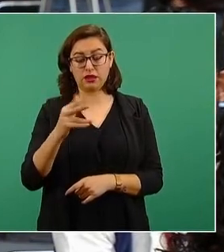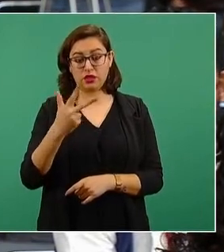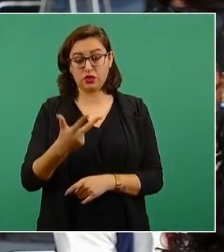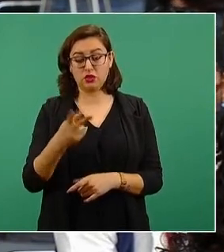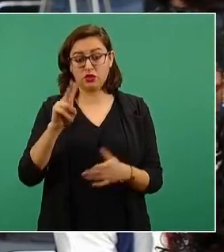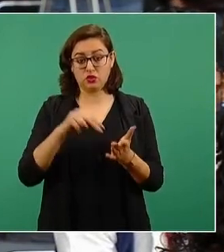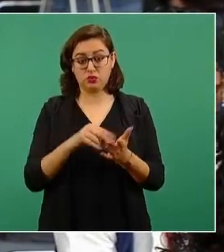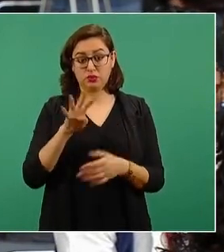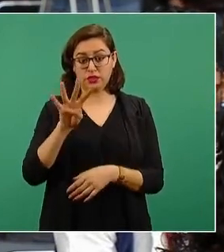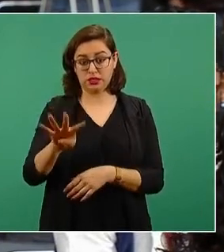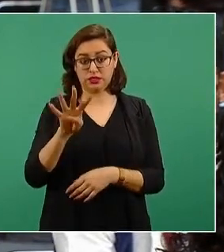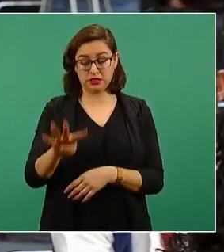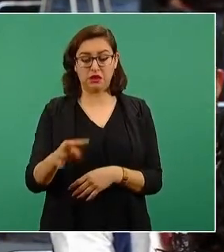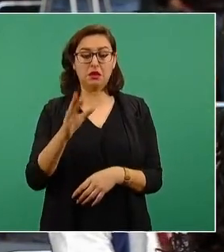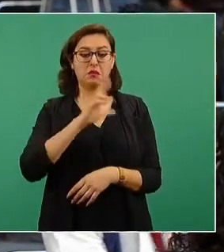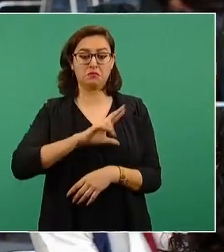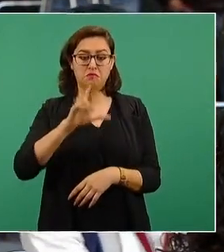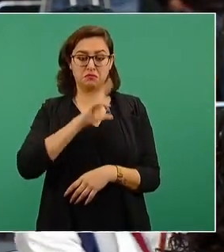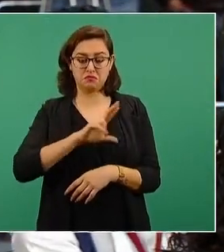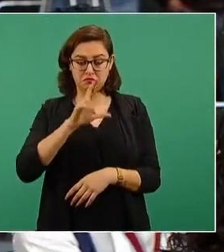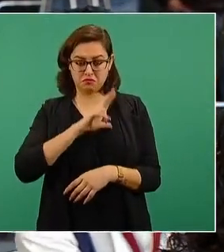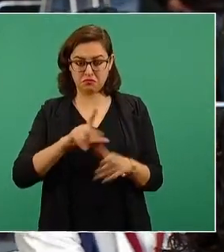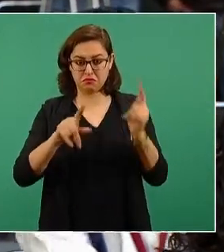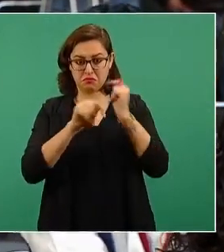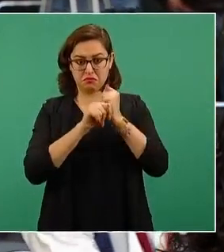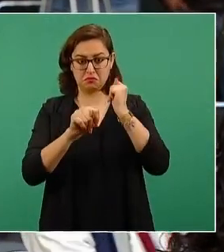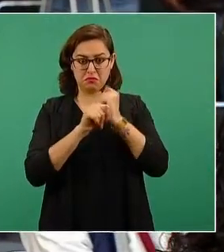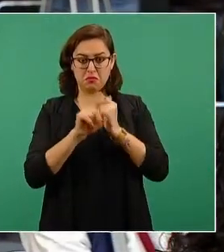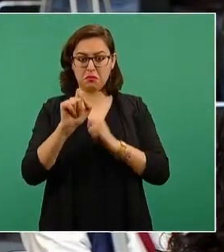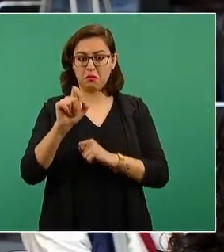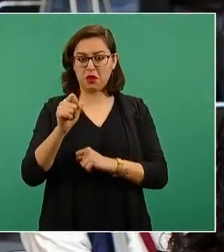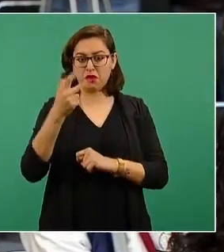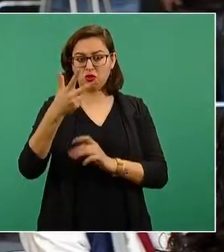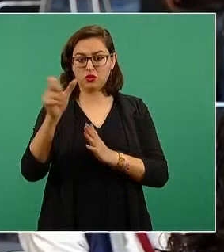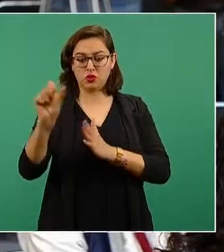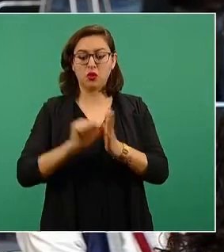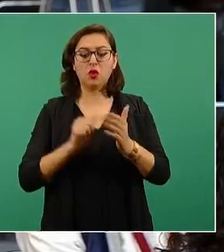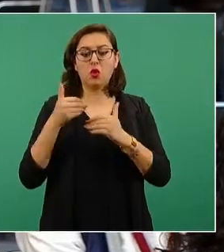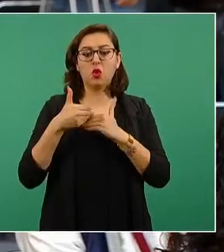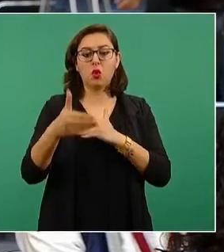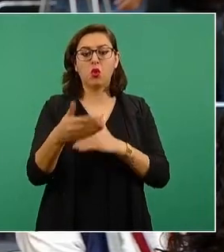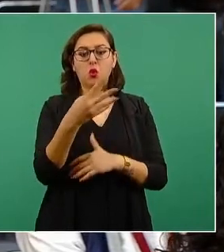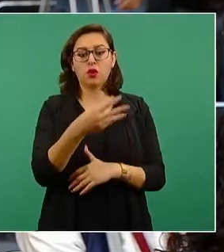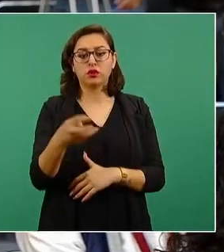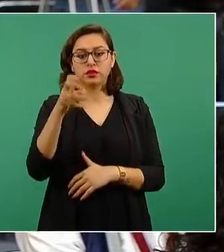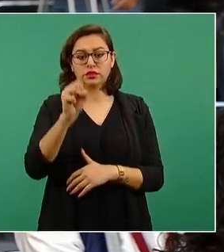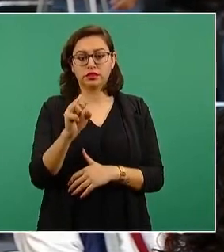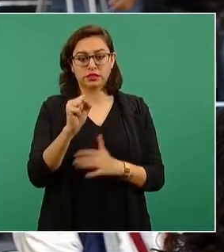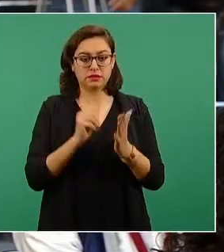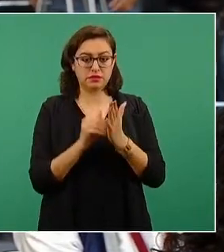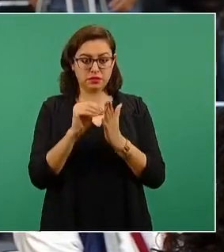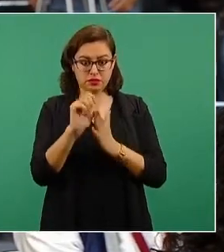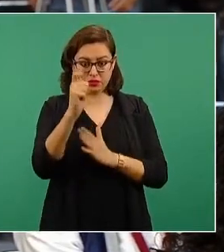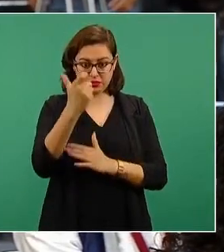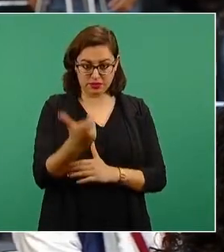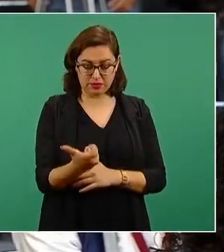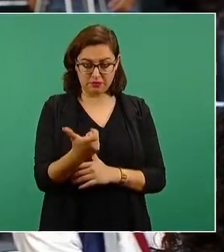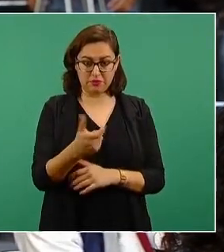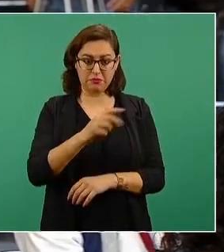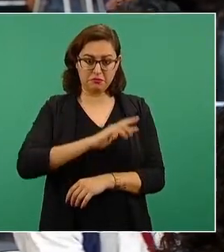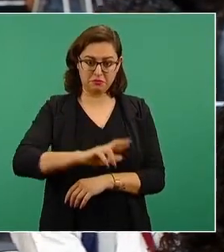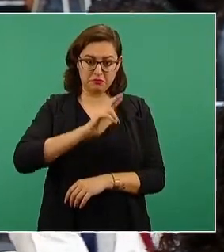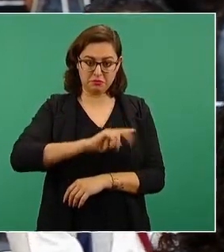DGA-DRM-48-2019 para la renta de transporte terrestre a un plazo de 28 meses por un monto de 460 millones de pesos, más